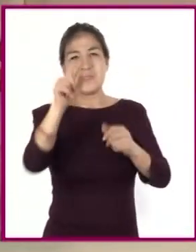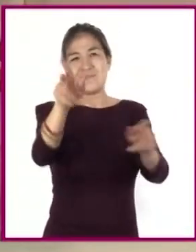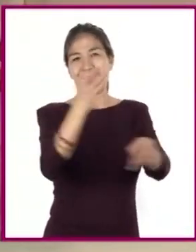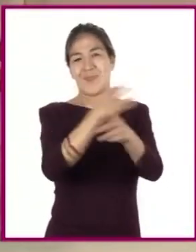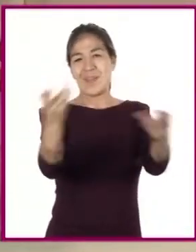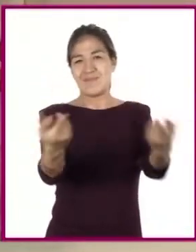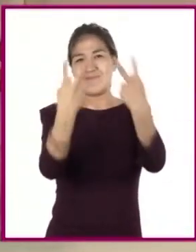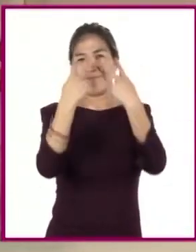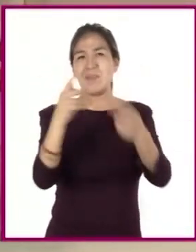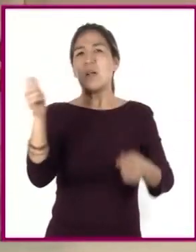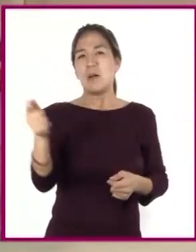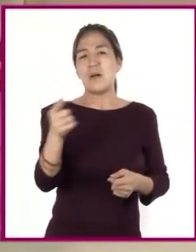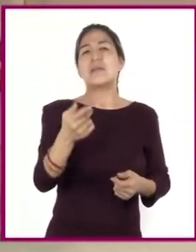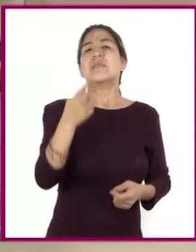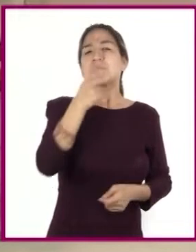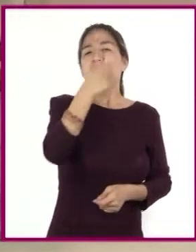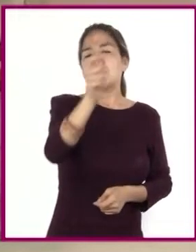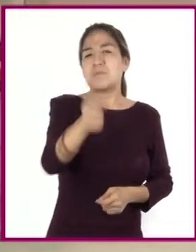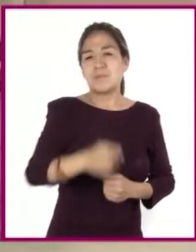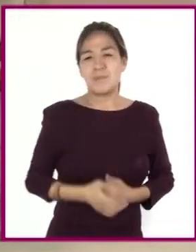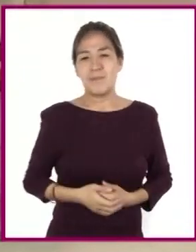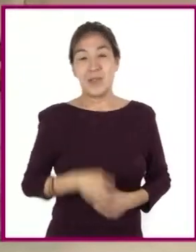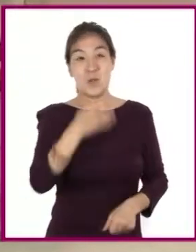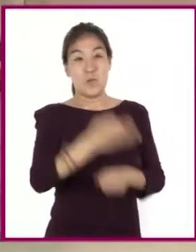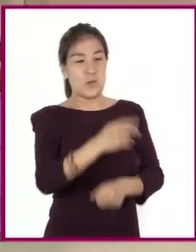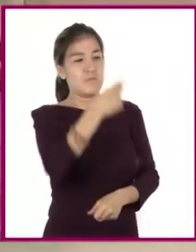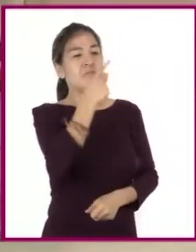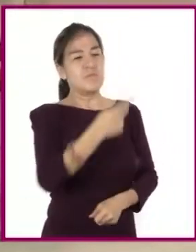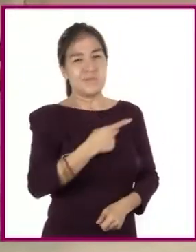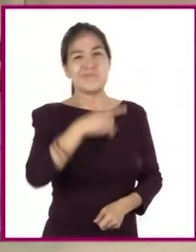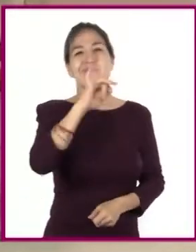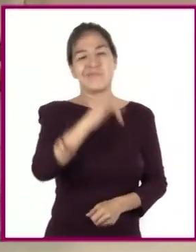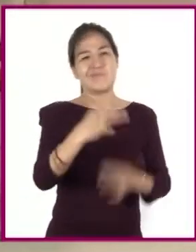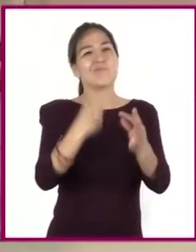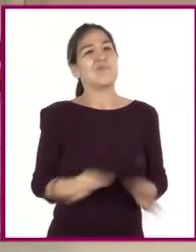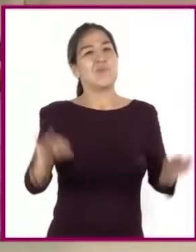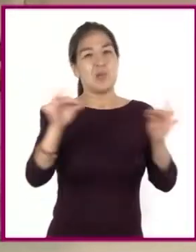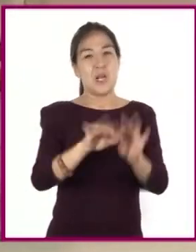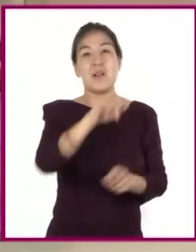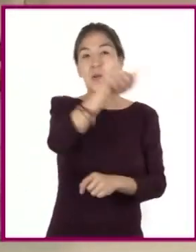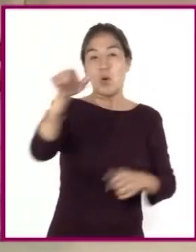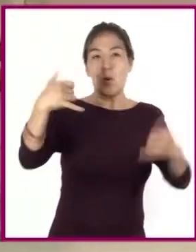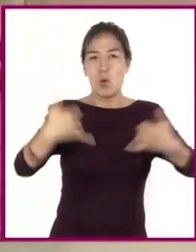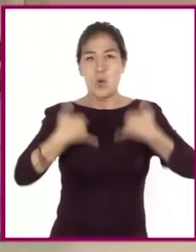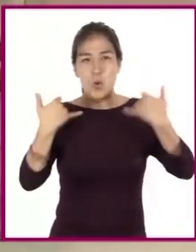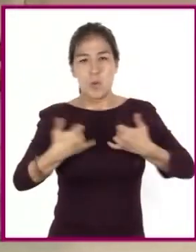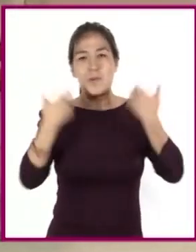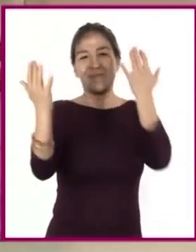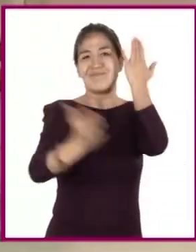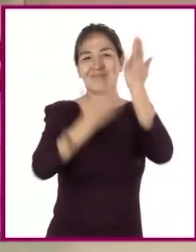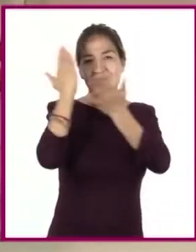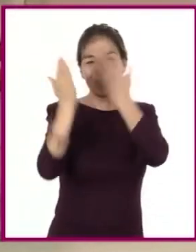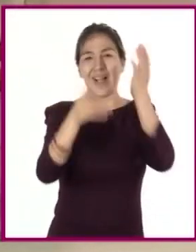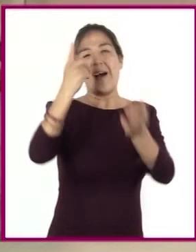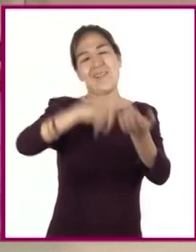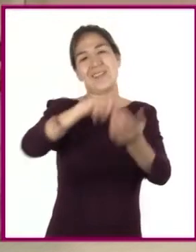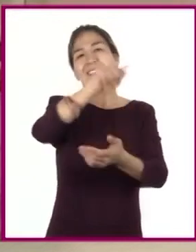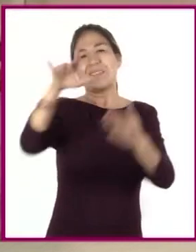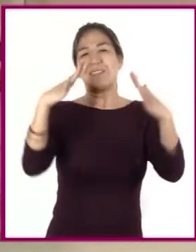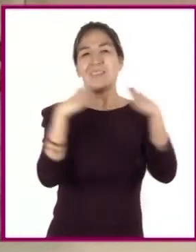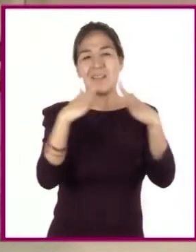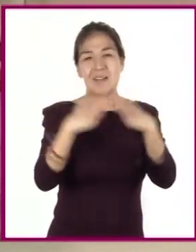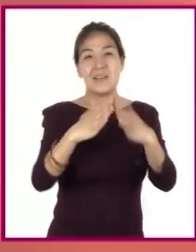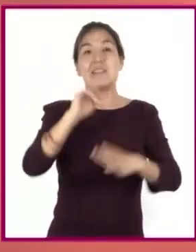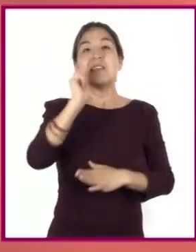transmisión? Es muy importante esta pregunta porque los jóvenes, los estudiantes que están en sus casas, son